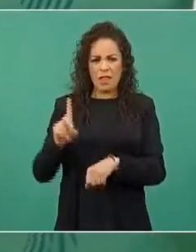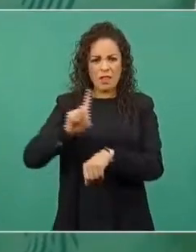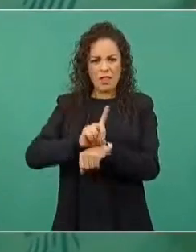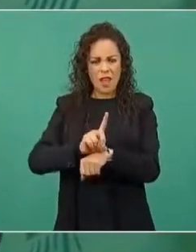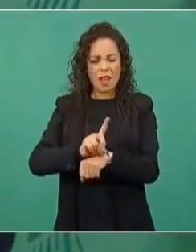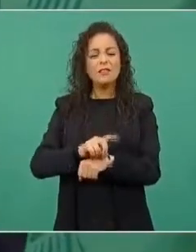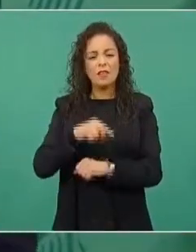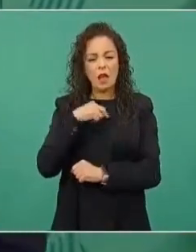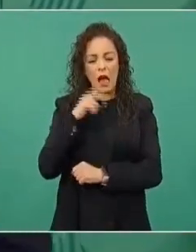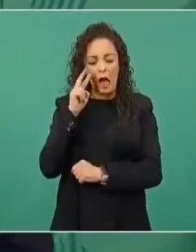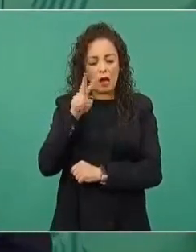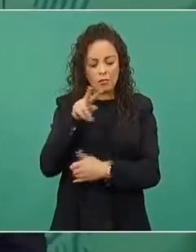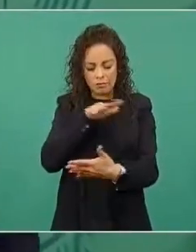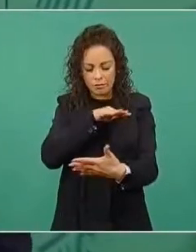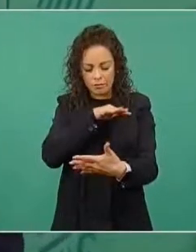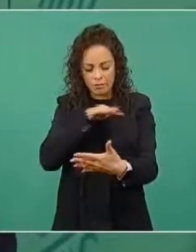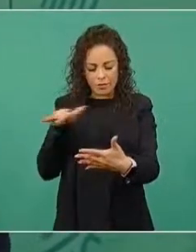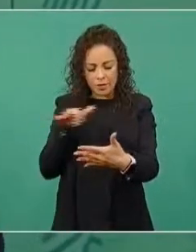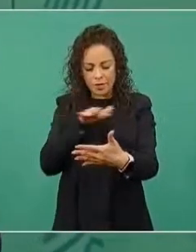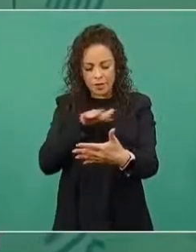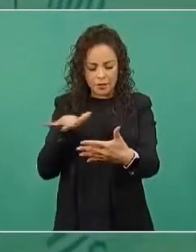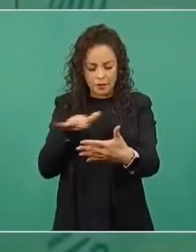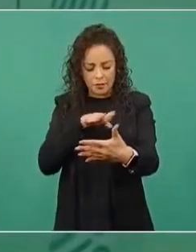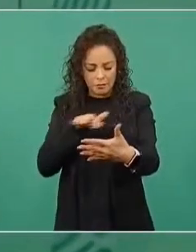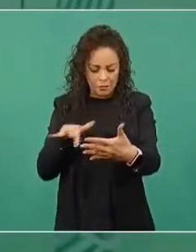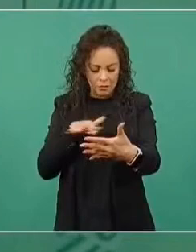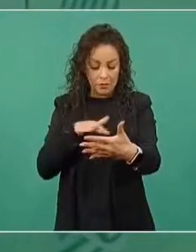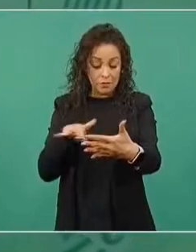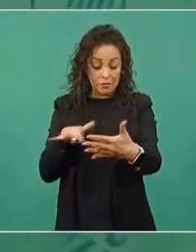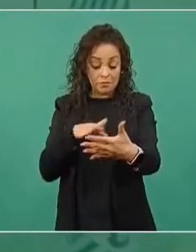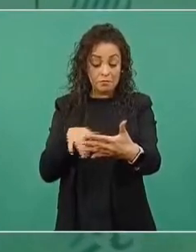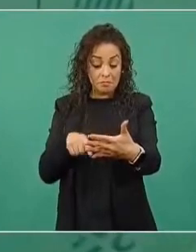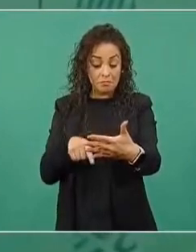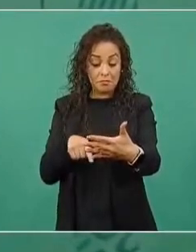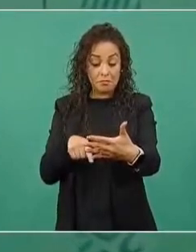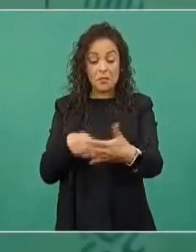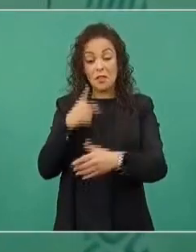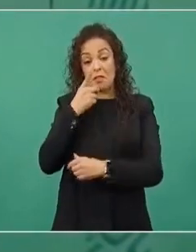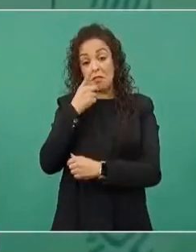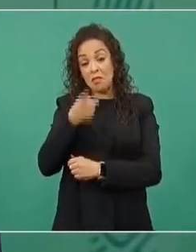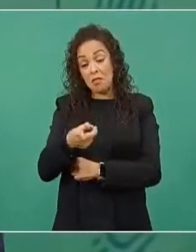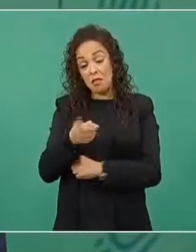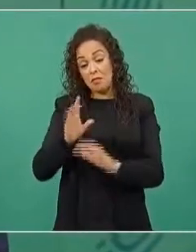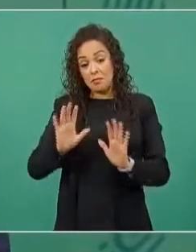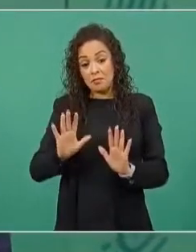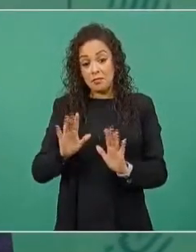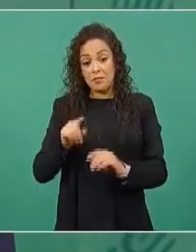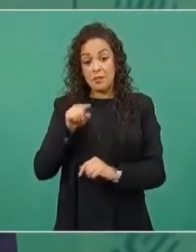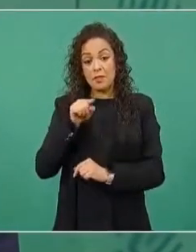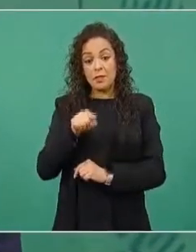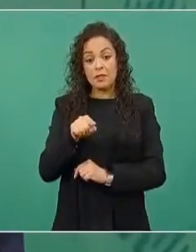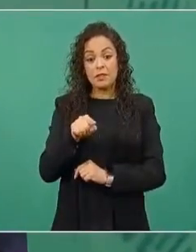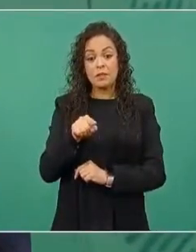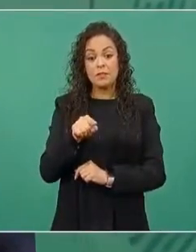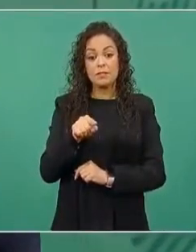leí que una tintorería